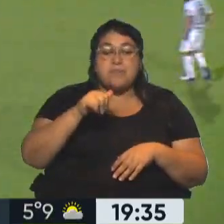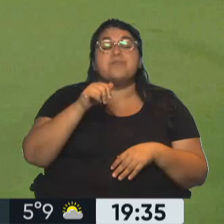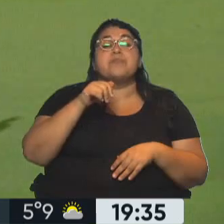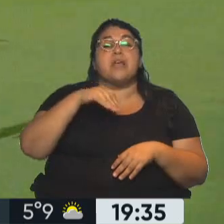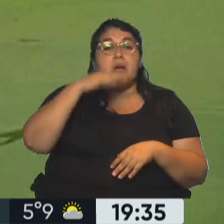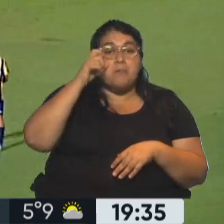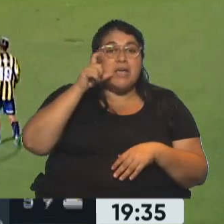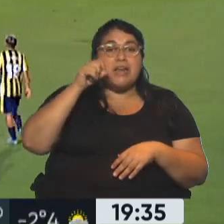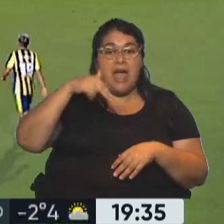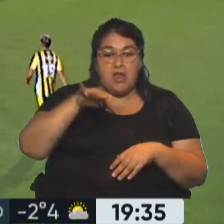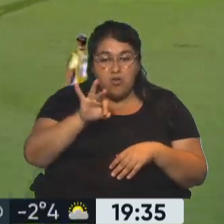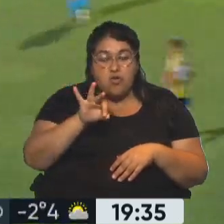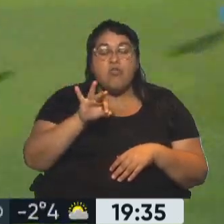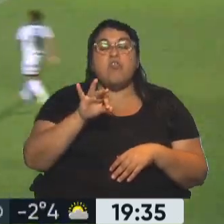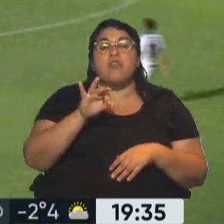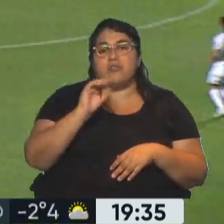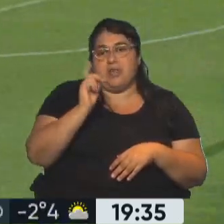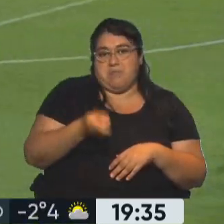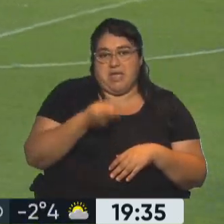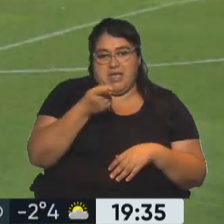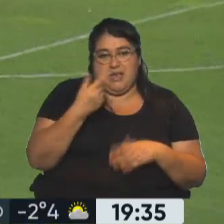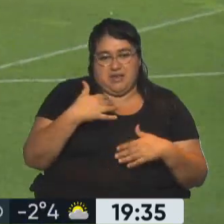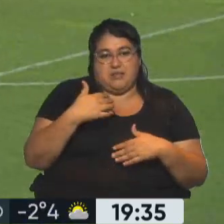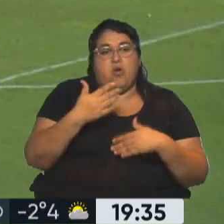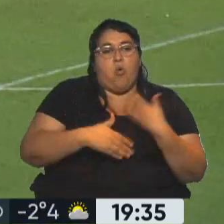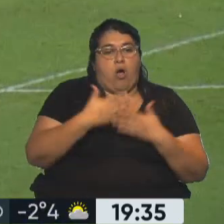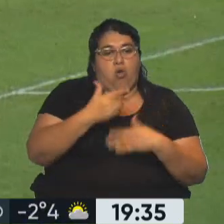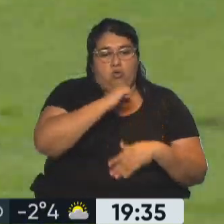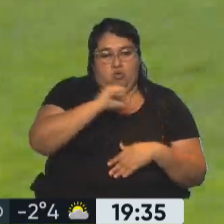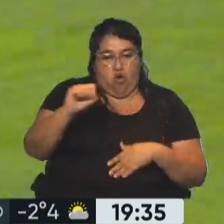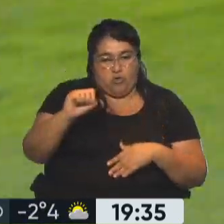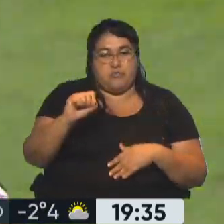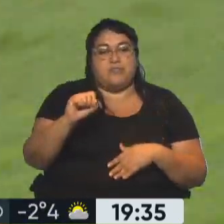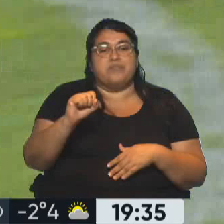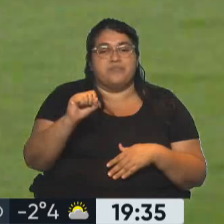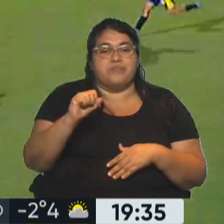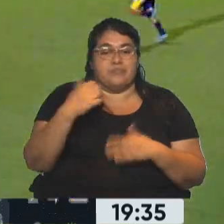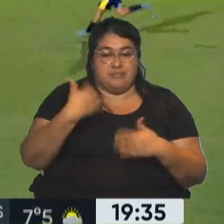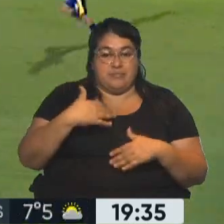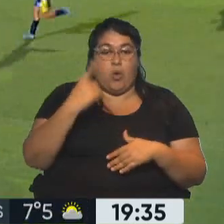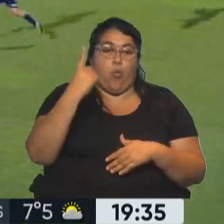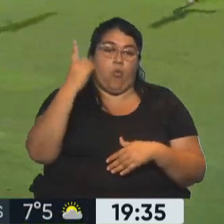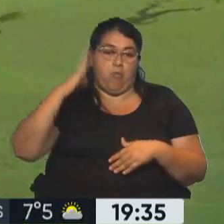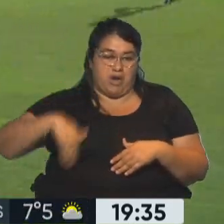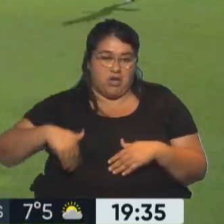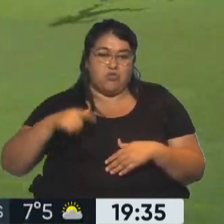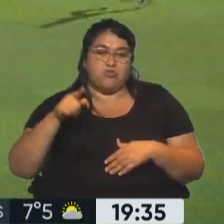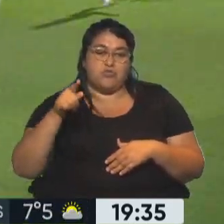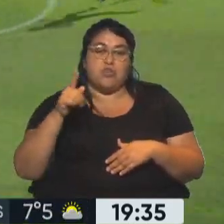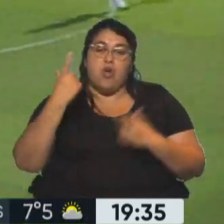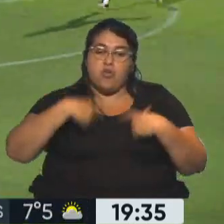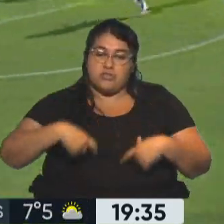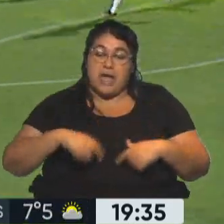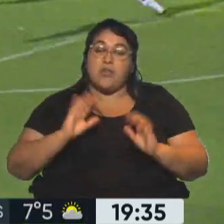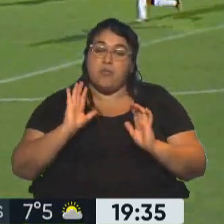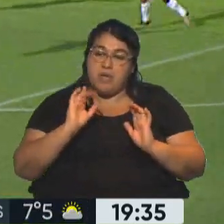Melano y Lisandro López iban a ser los autores de los goles. Claro, Canalla se quedó con uno menos y ahí